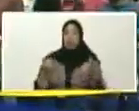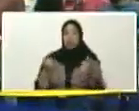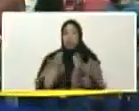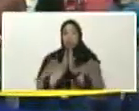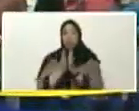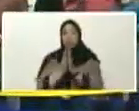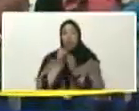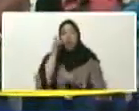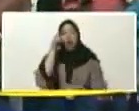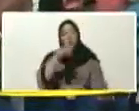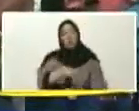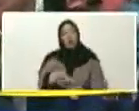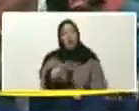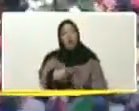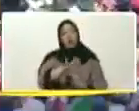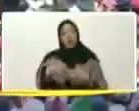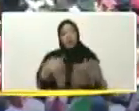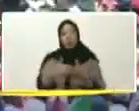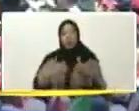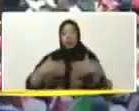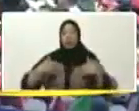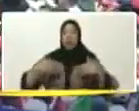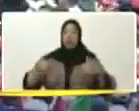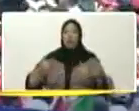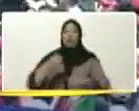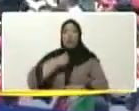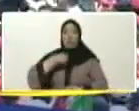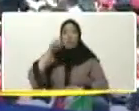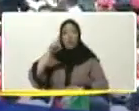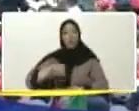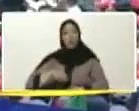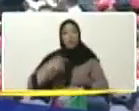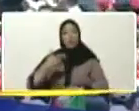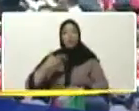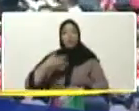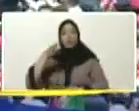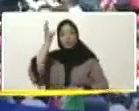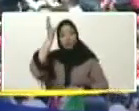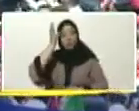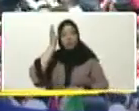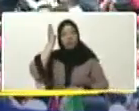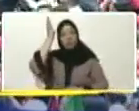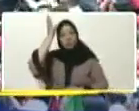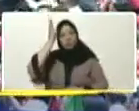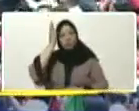para el pueblo y para mí. Pido sabiduría